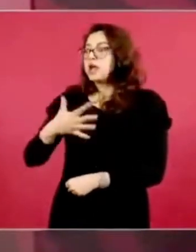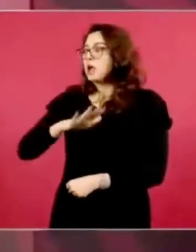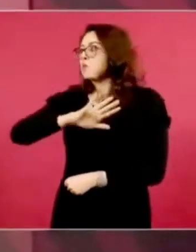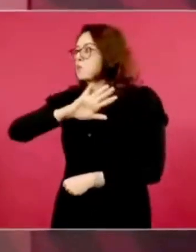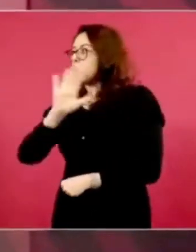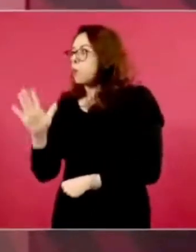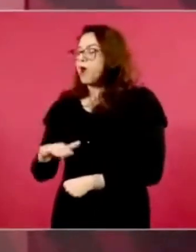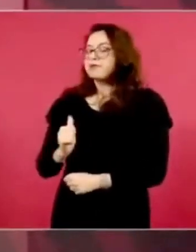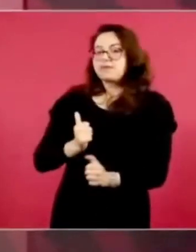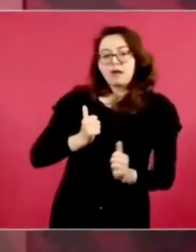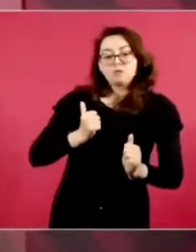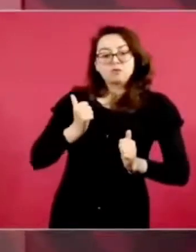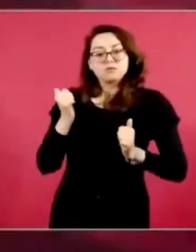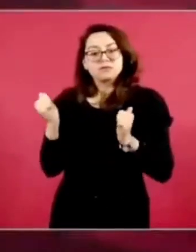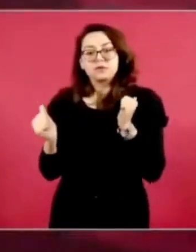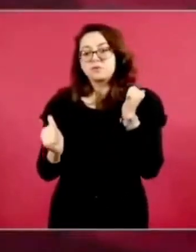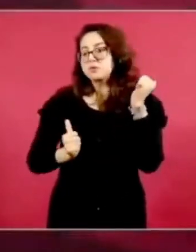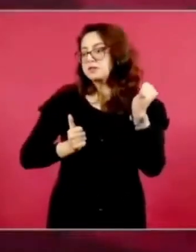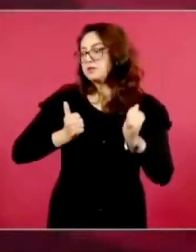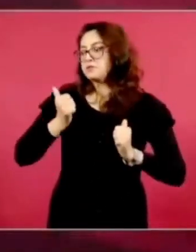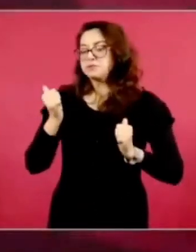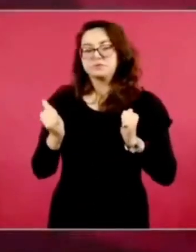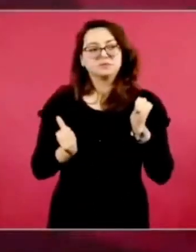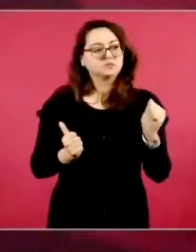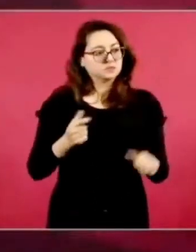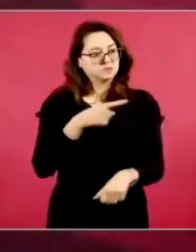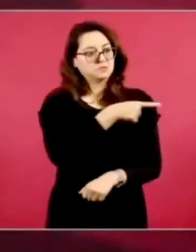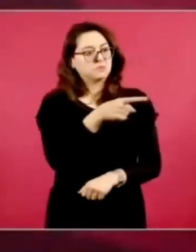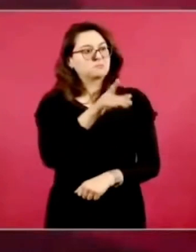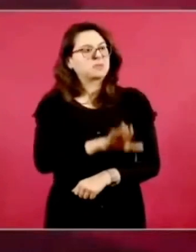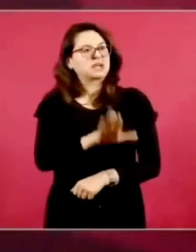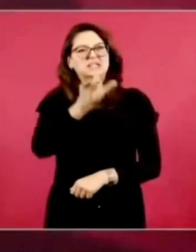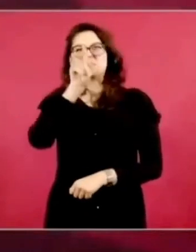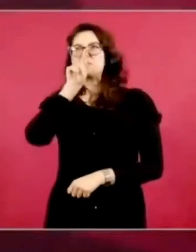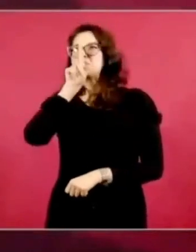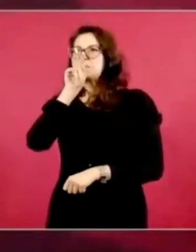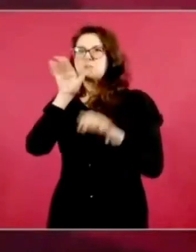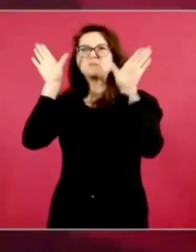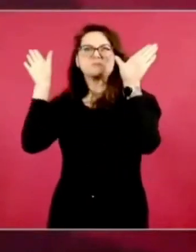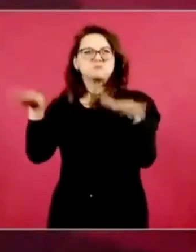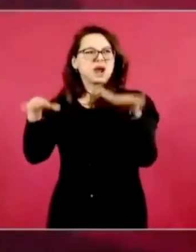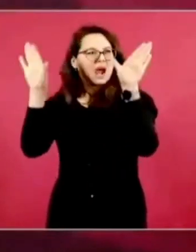Entonces hay muchos que se comportan como buitres,